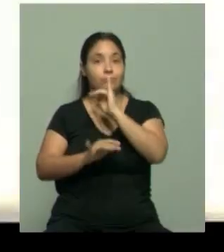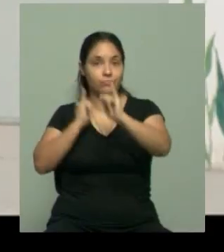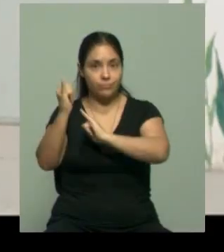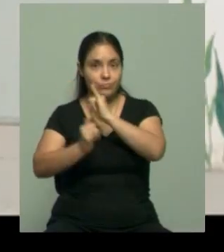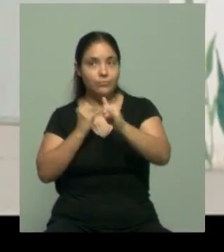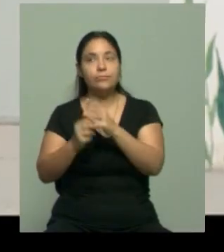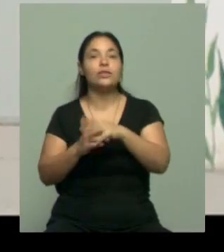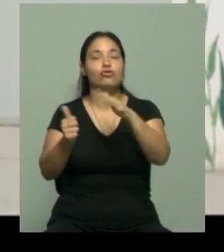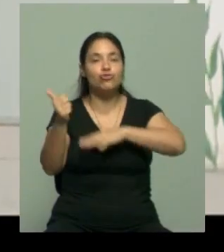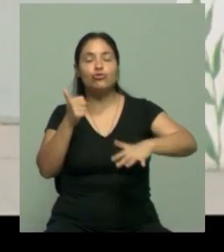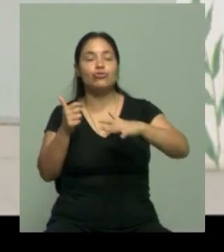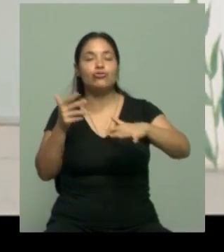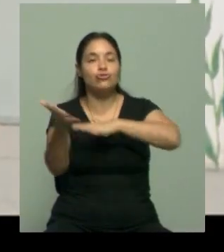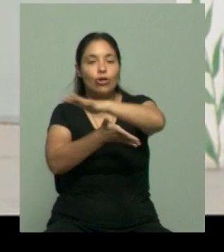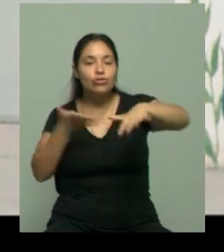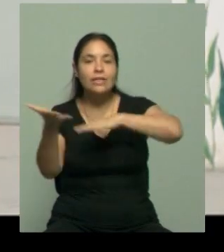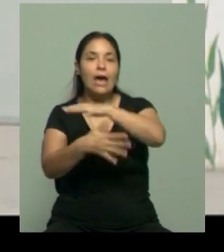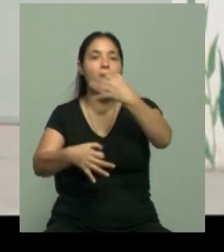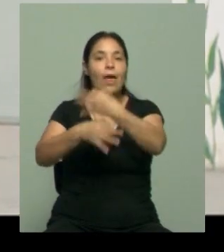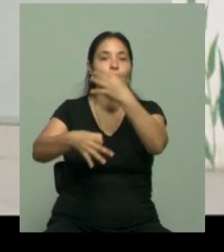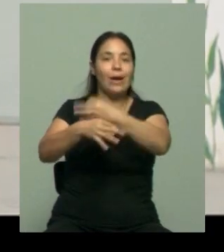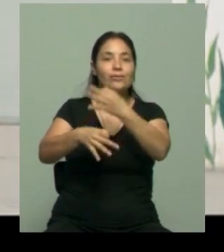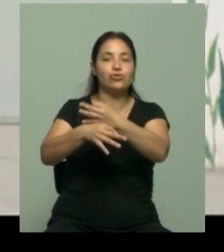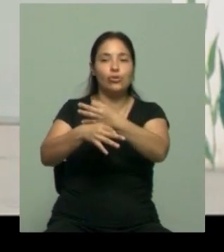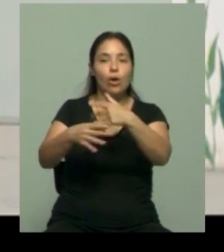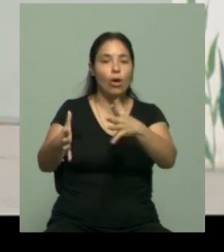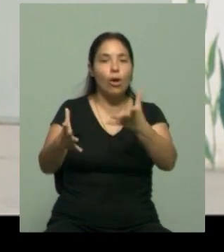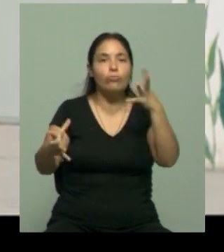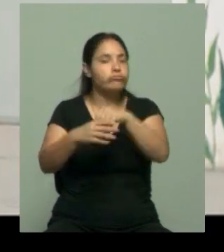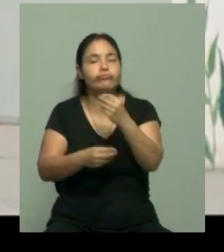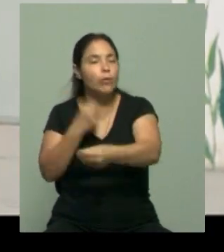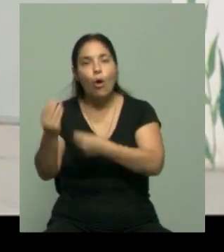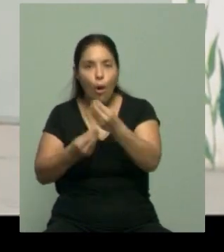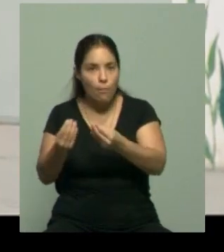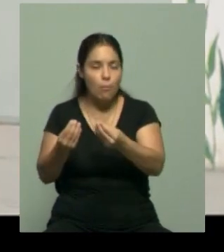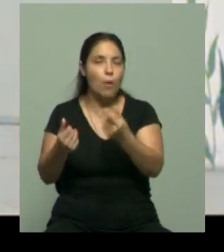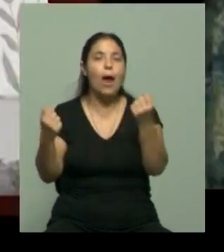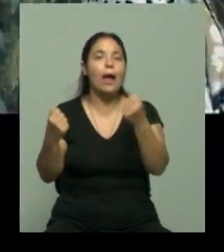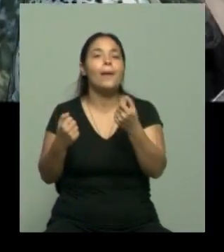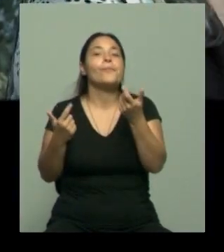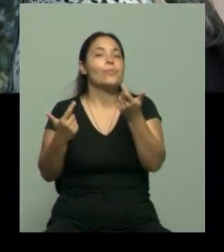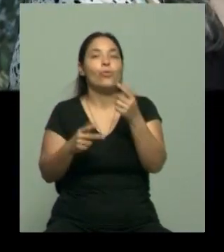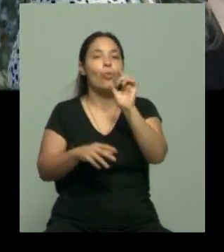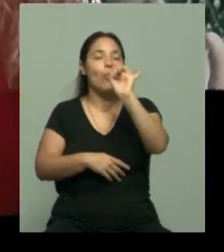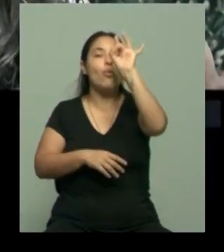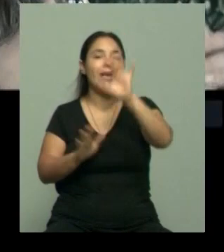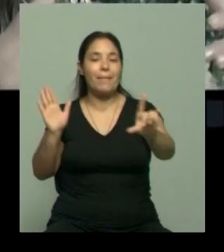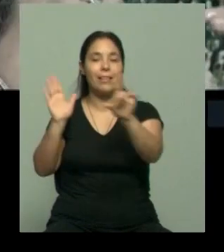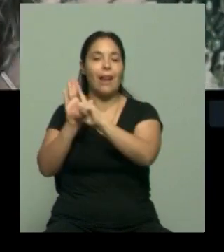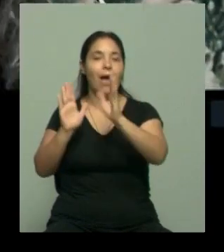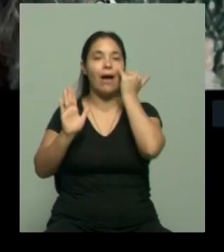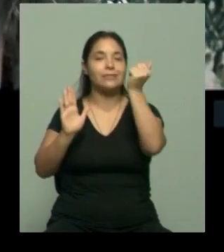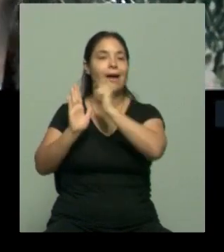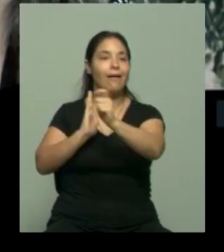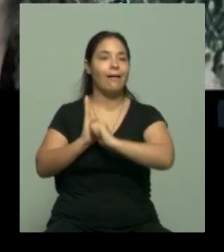impacta en la sociedad lo educativo? ¿Cómo impacta lo educativo? Que no es únicamente una legislación que se haga y quede la legislación y